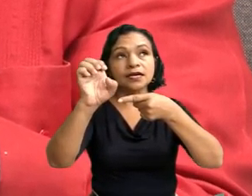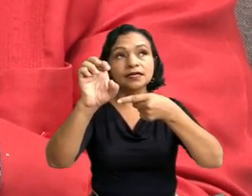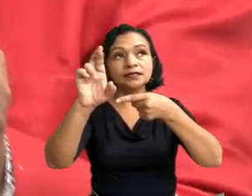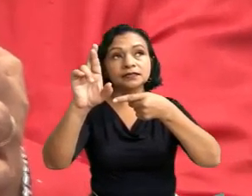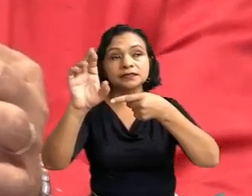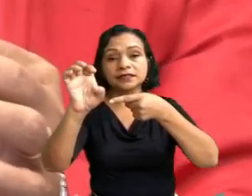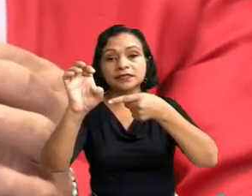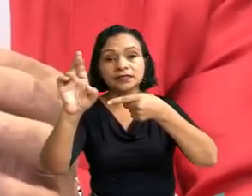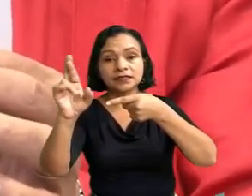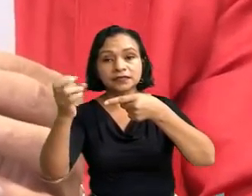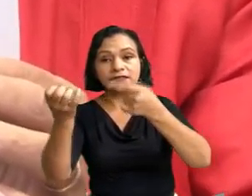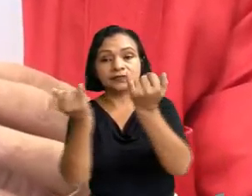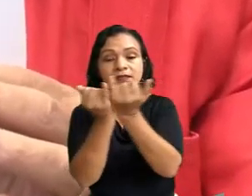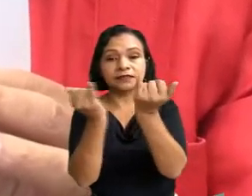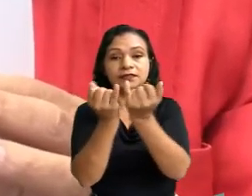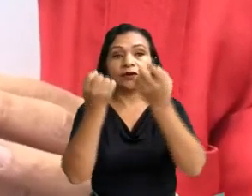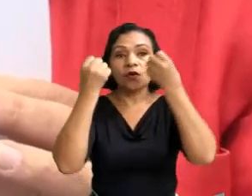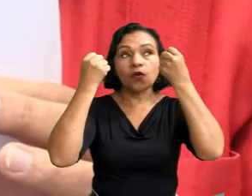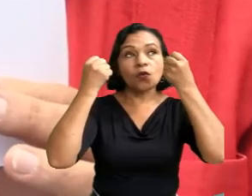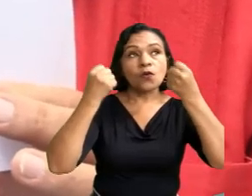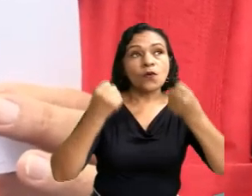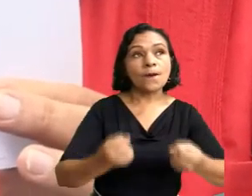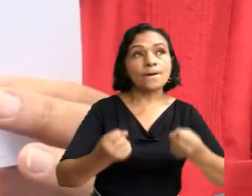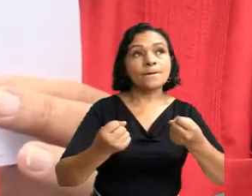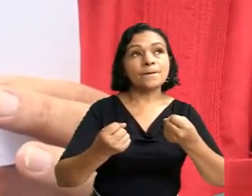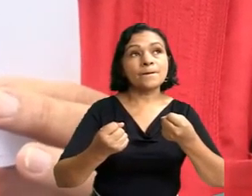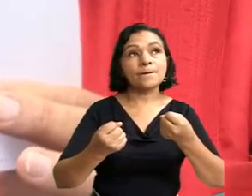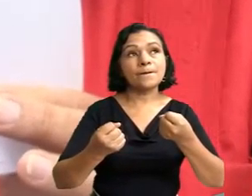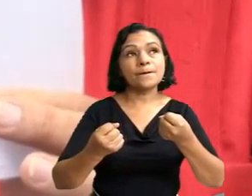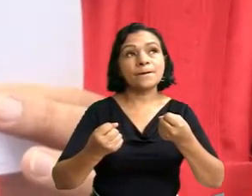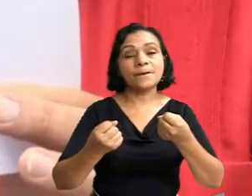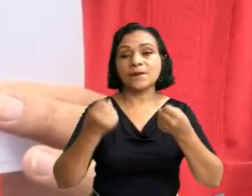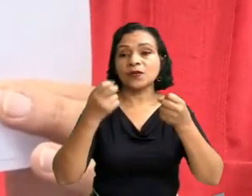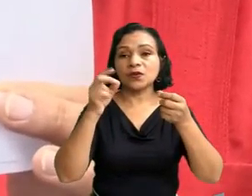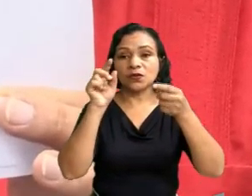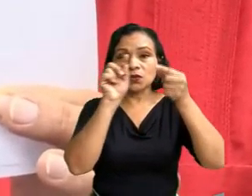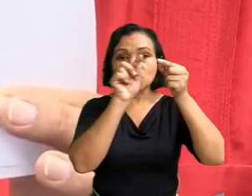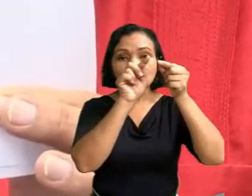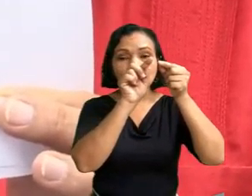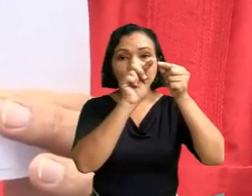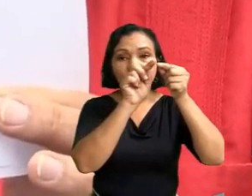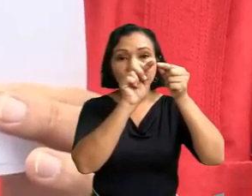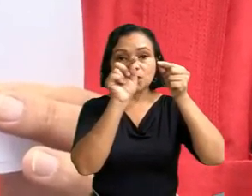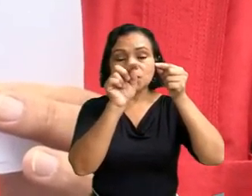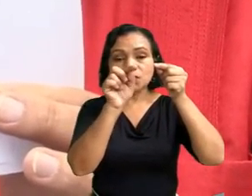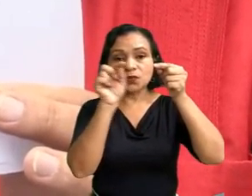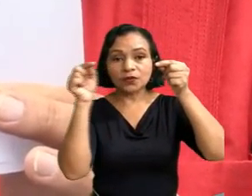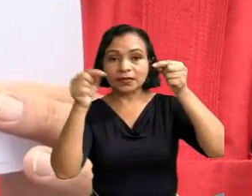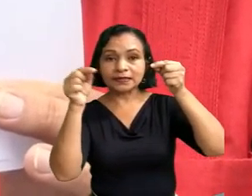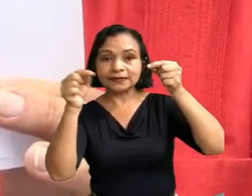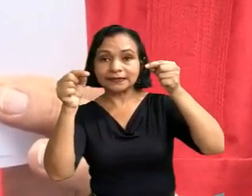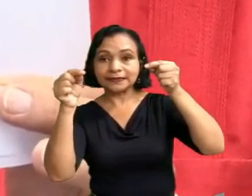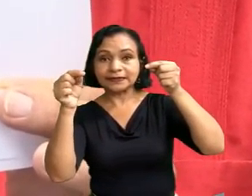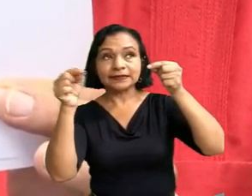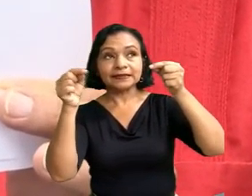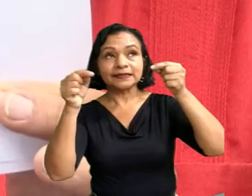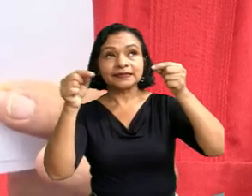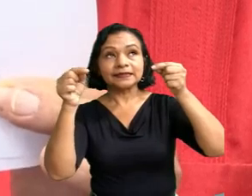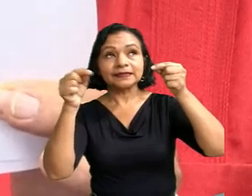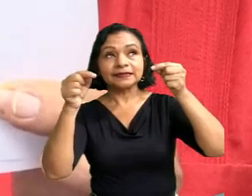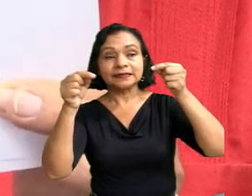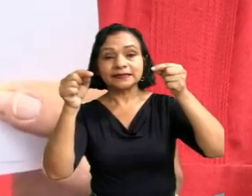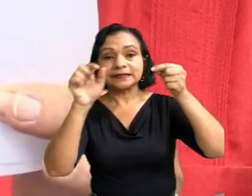ahí está en pantalla pueden señalarlo por favor con el dedo para correr sobre la ligado al vídeo ahí está alejando el